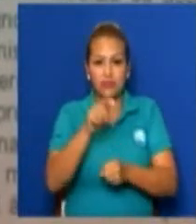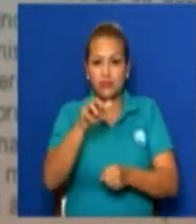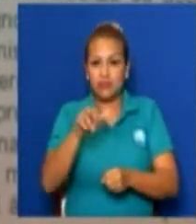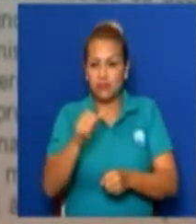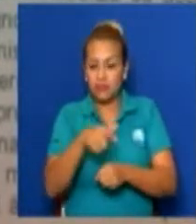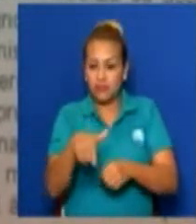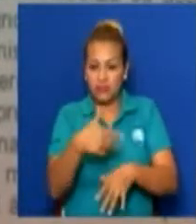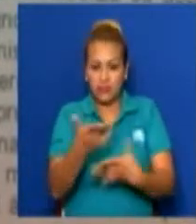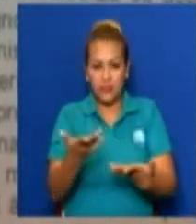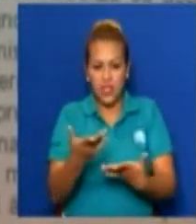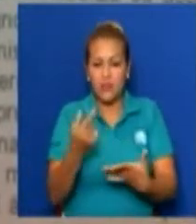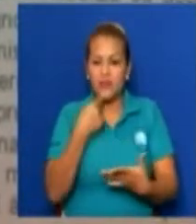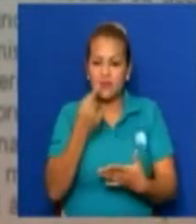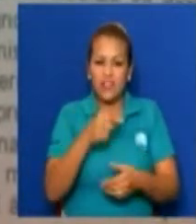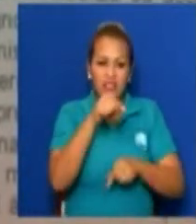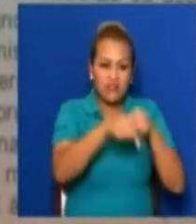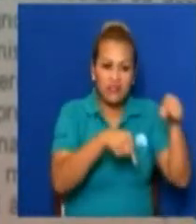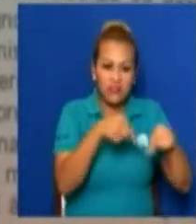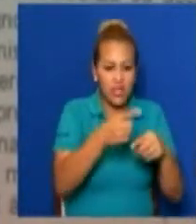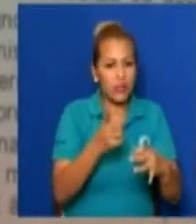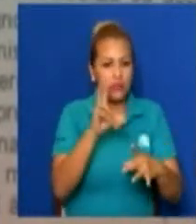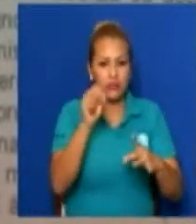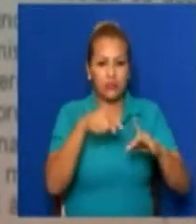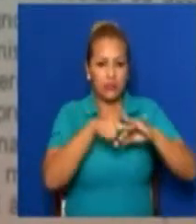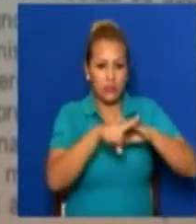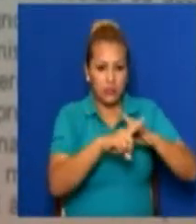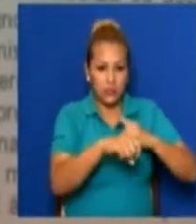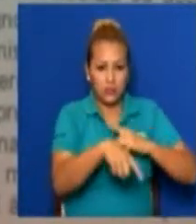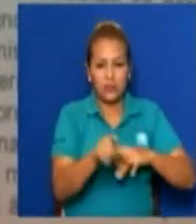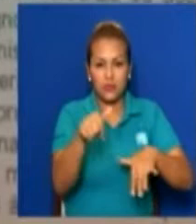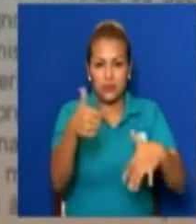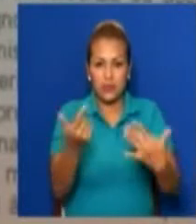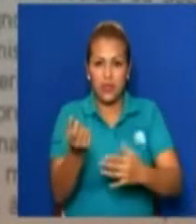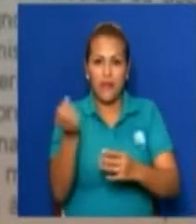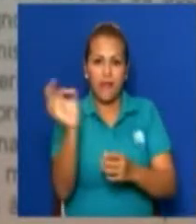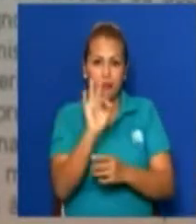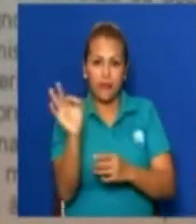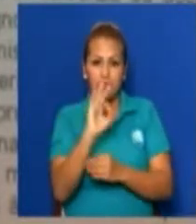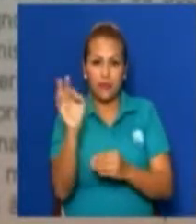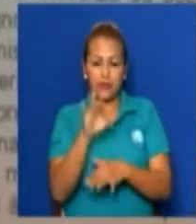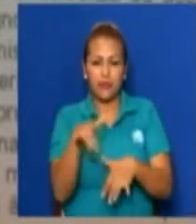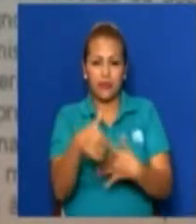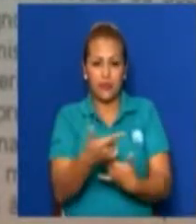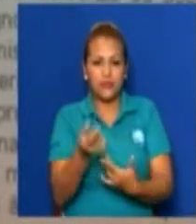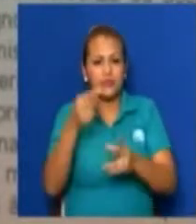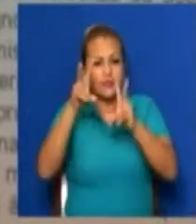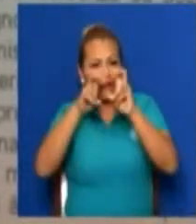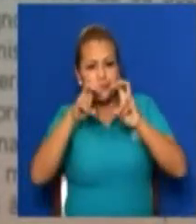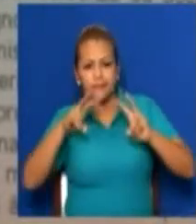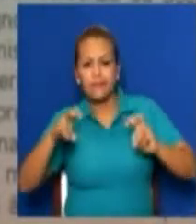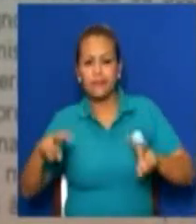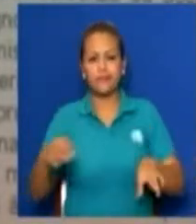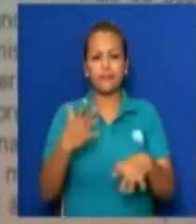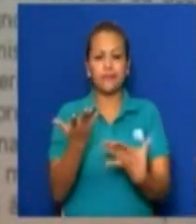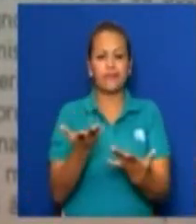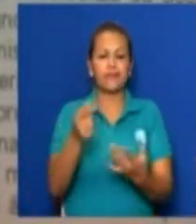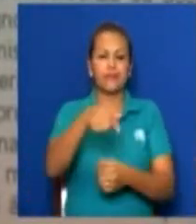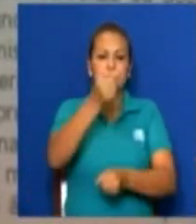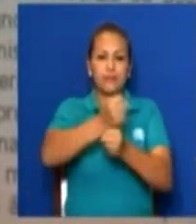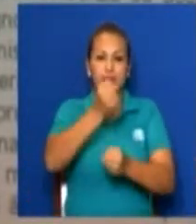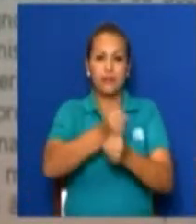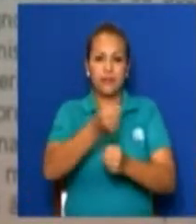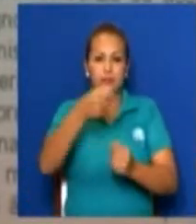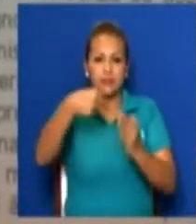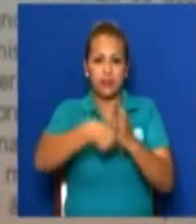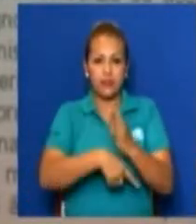el hostigamiento psicológico en forma sistemática sobre una determinada trabajadora